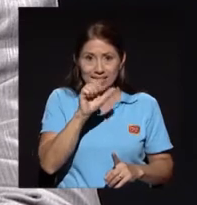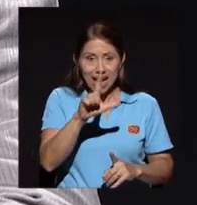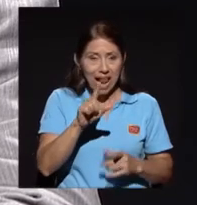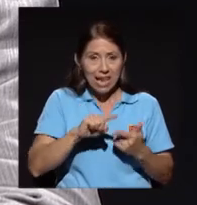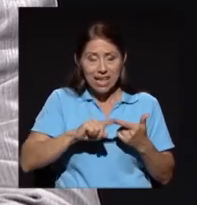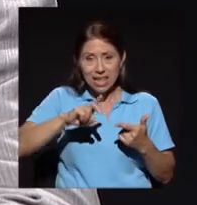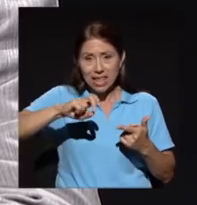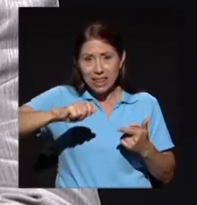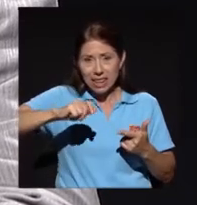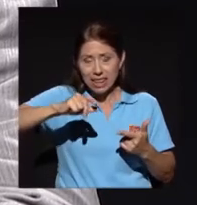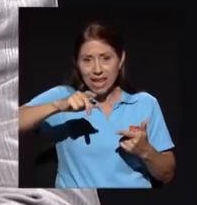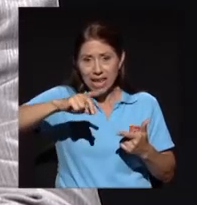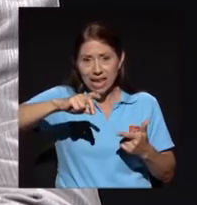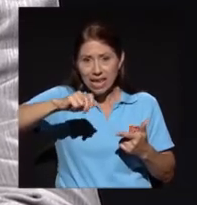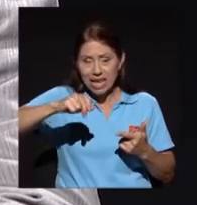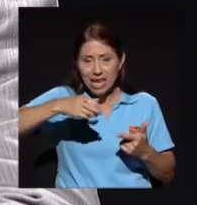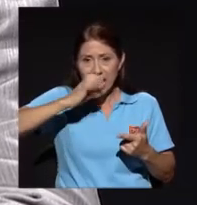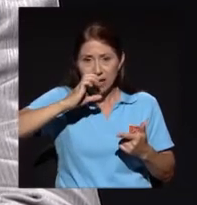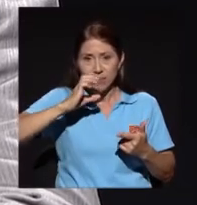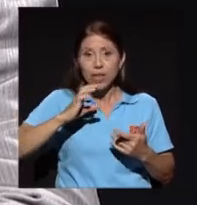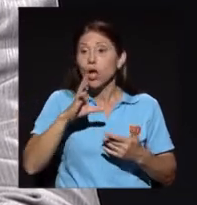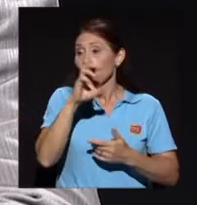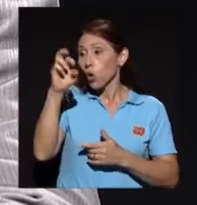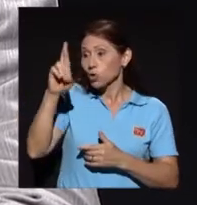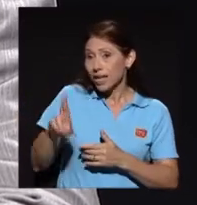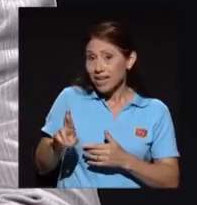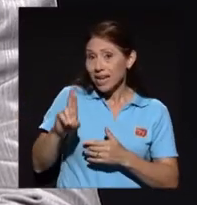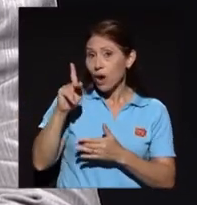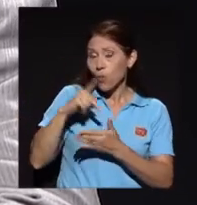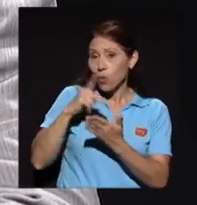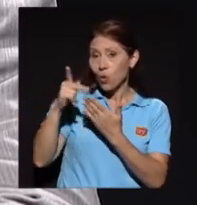un programa de becas con el gobierno de Estados Unidos que se llamó